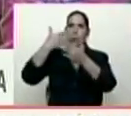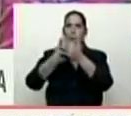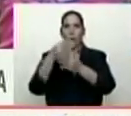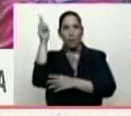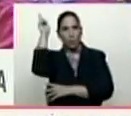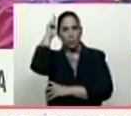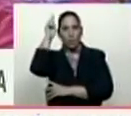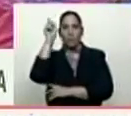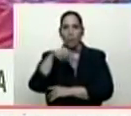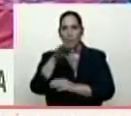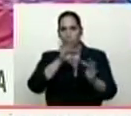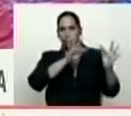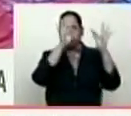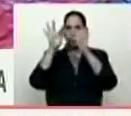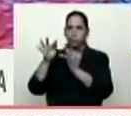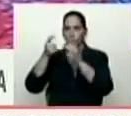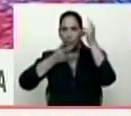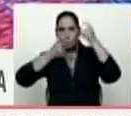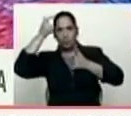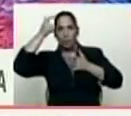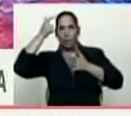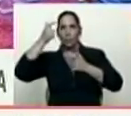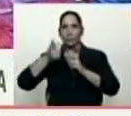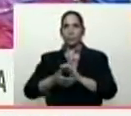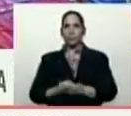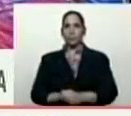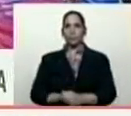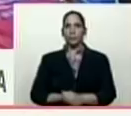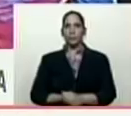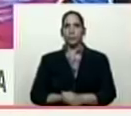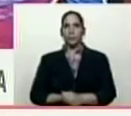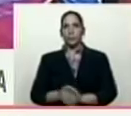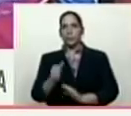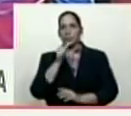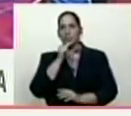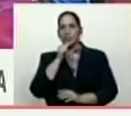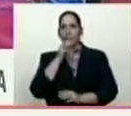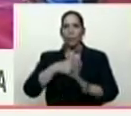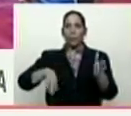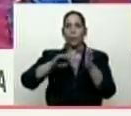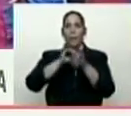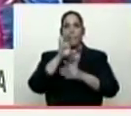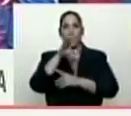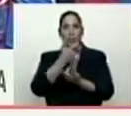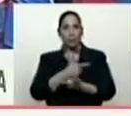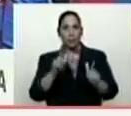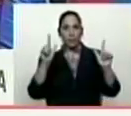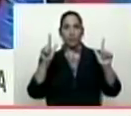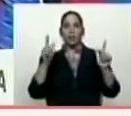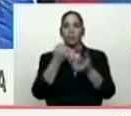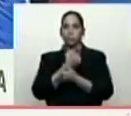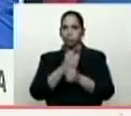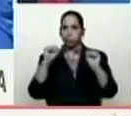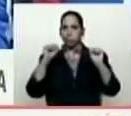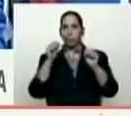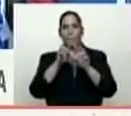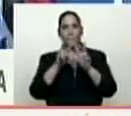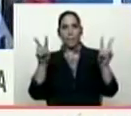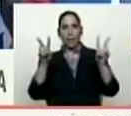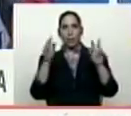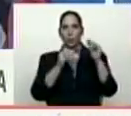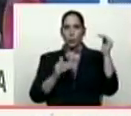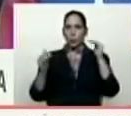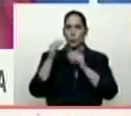así como el legado del comandante supremo Hugo Chávez, quien rescató la patria para la libertad, la soberanía, la paz y la